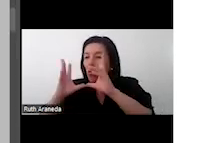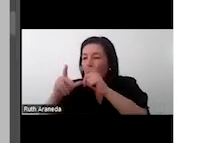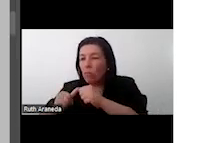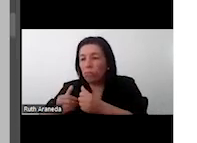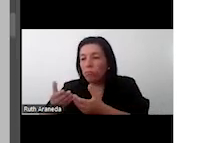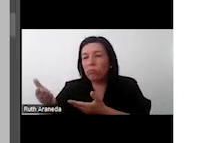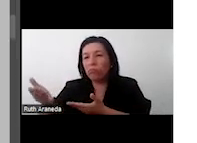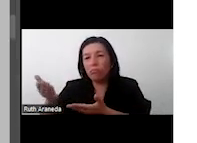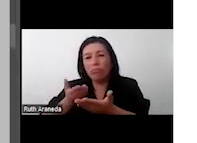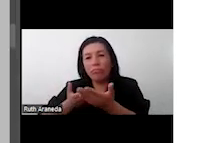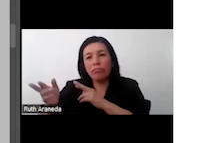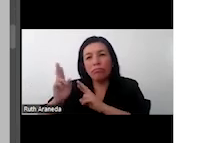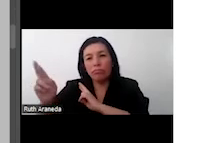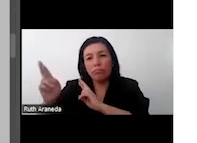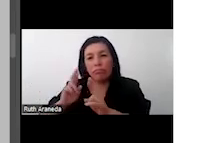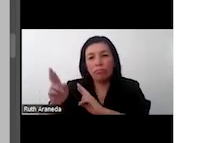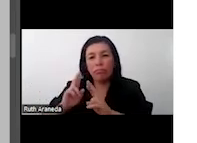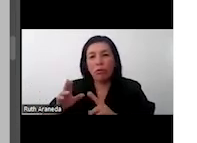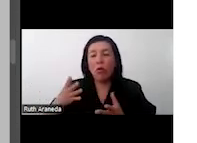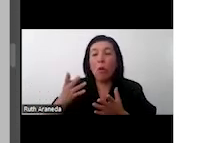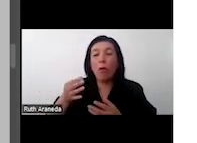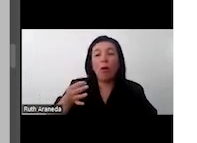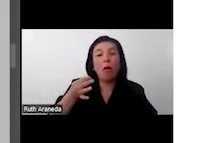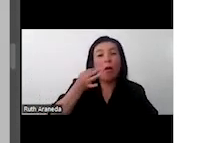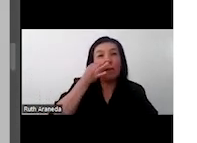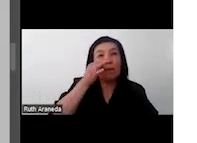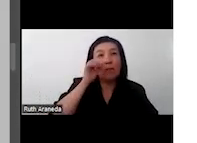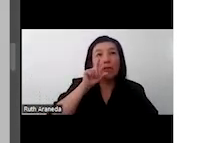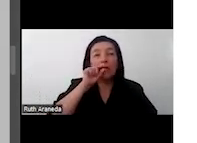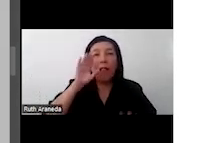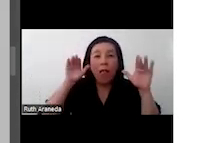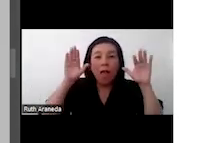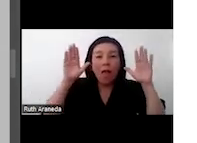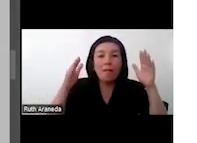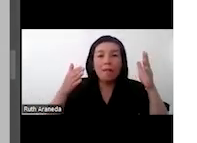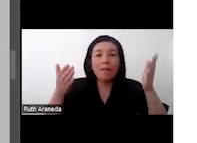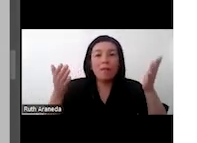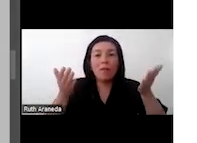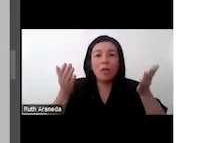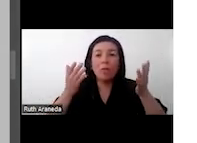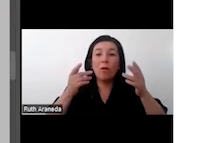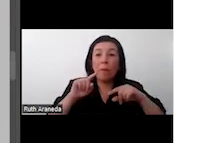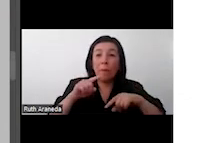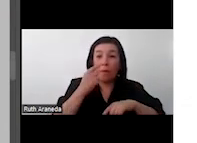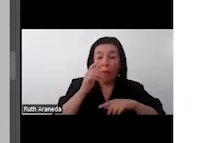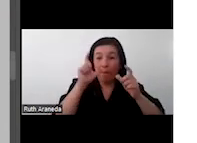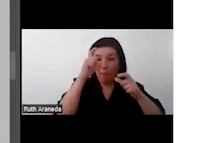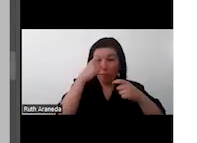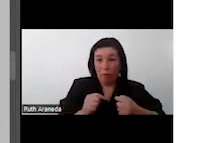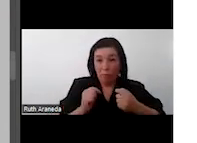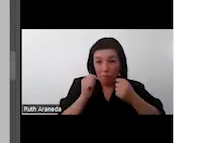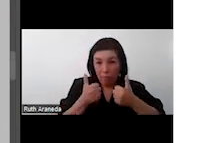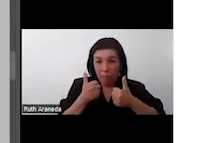medioambientales, primero con la observación de las aves, a partir, digamos, de el ornitólogo Rodrigo.